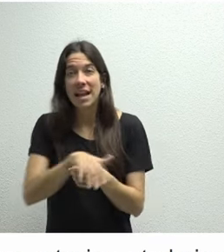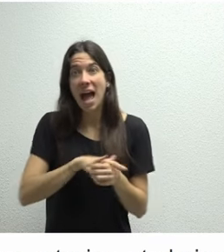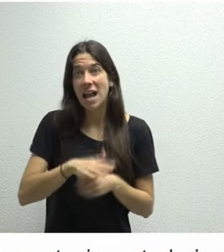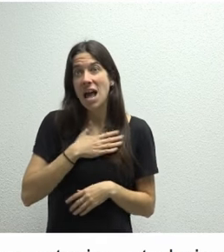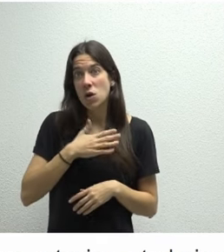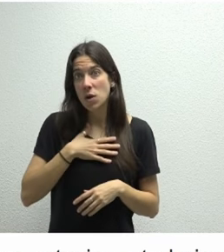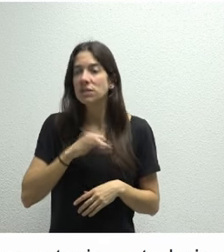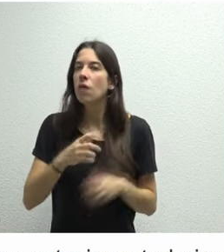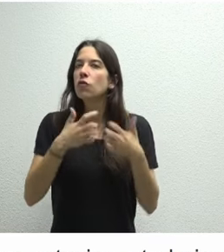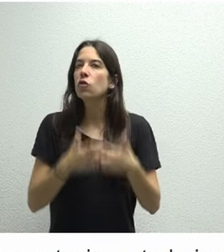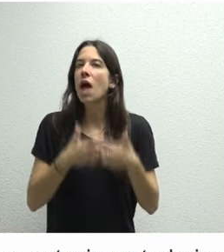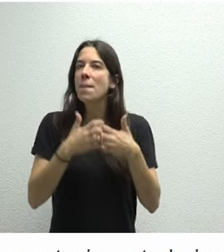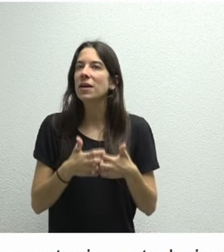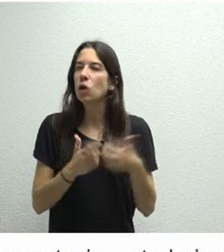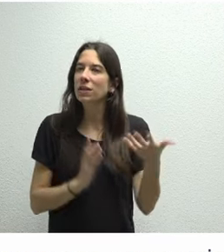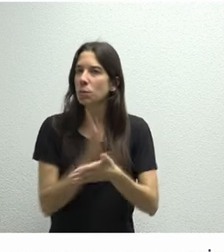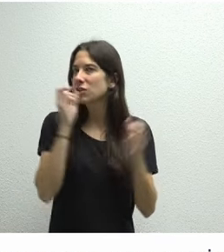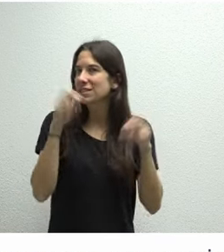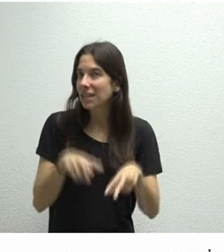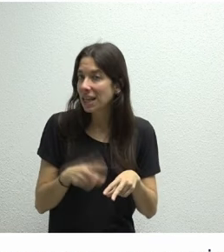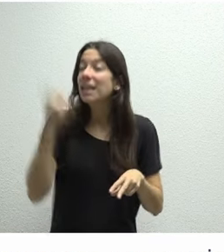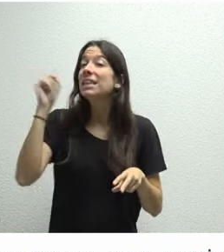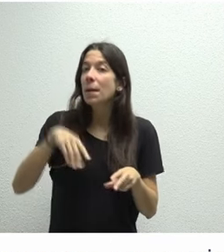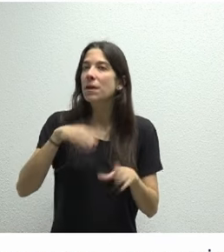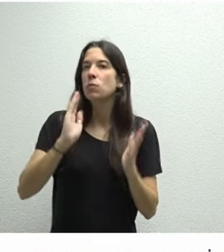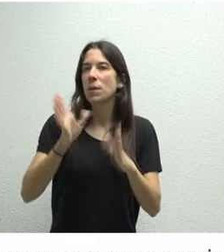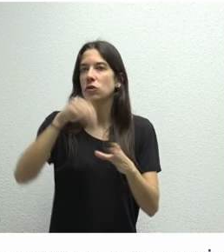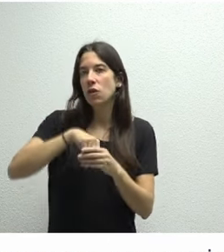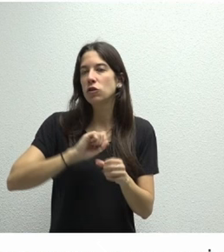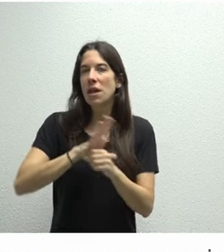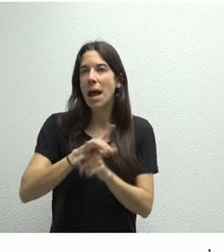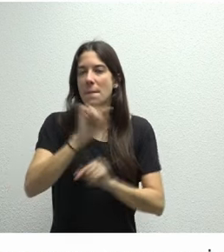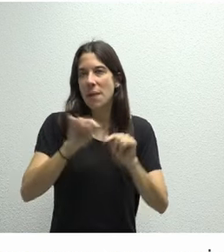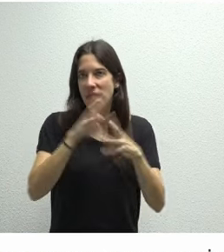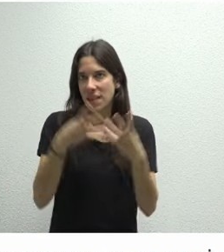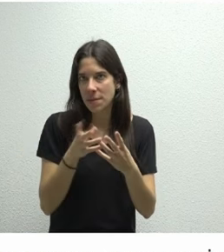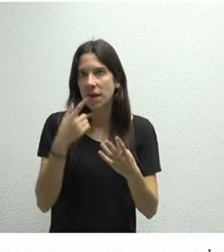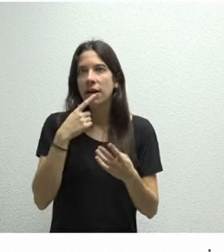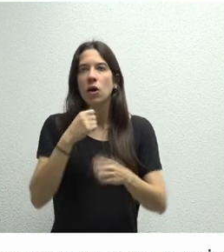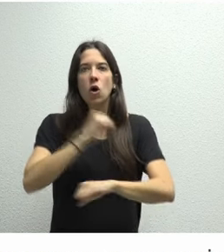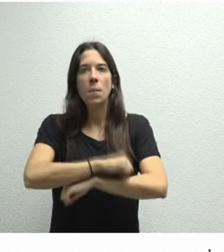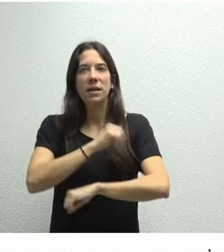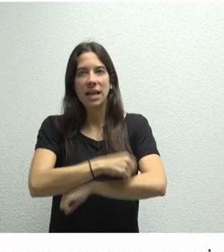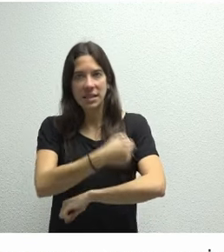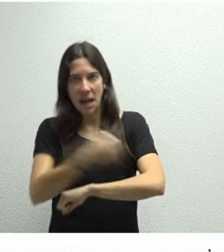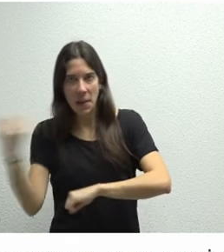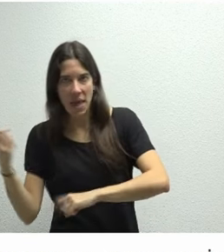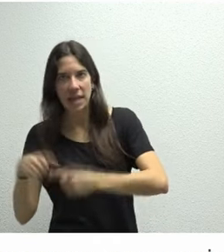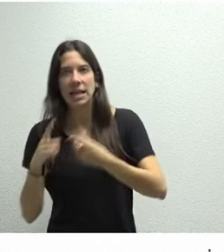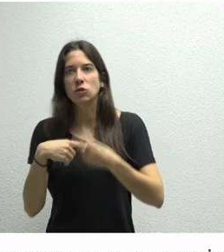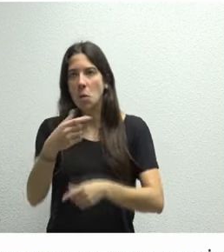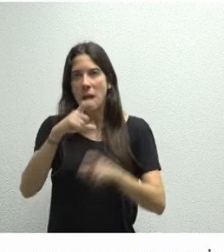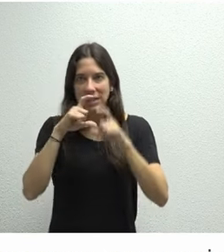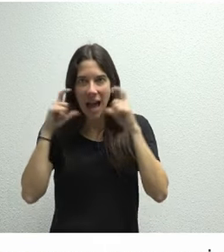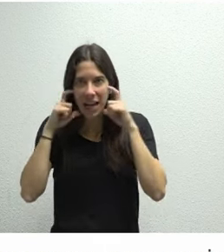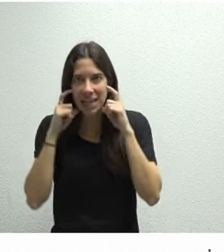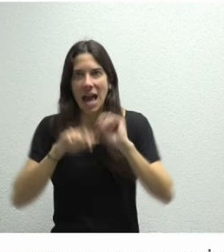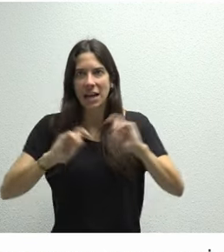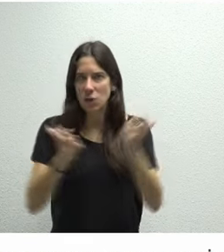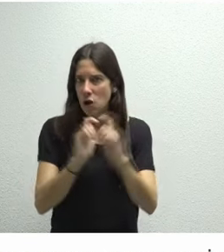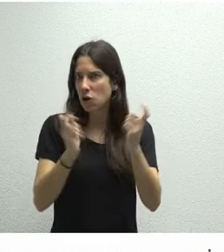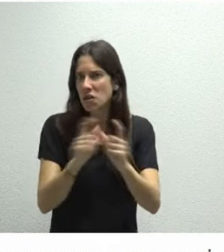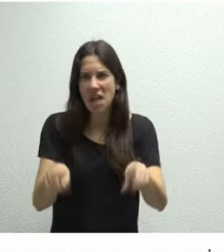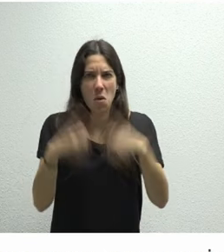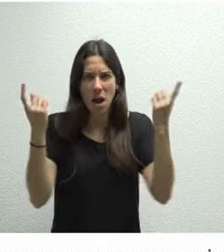ininterrumpido incluido durante la pandemia no hemos reunido con ventanas abiertas con mascarillas de todas las maneras pero esto